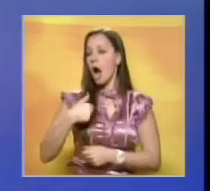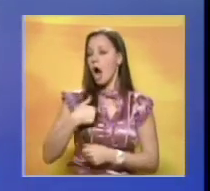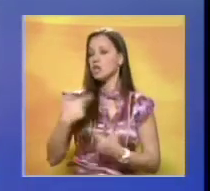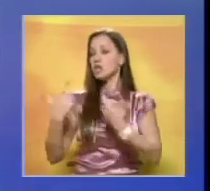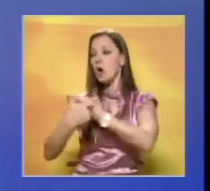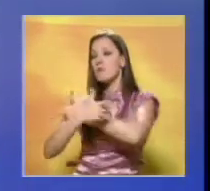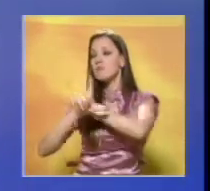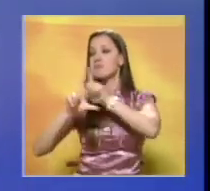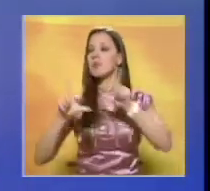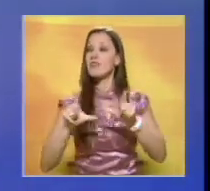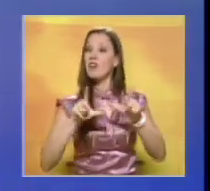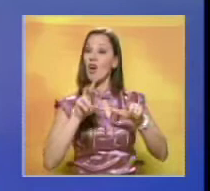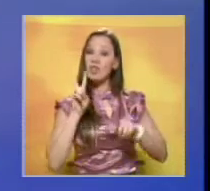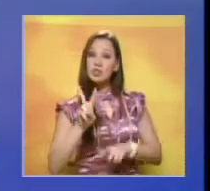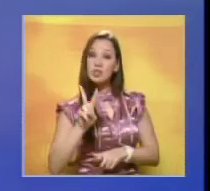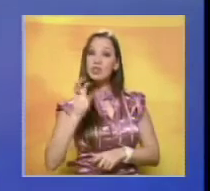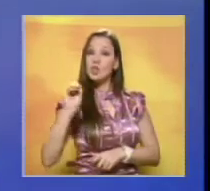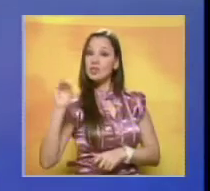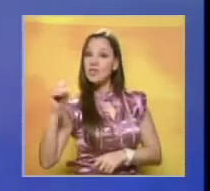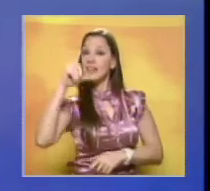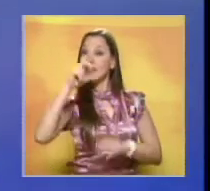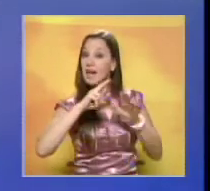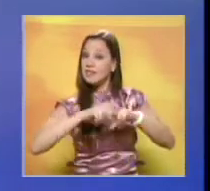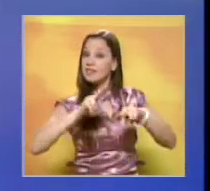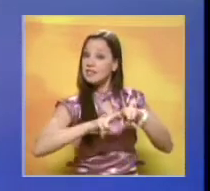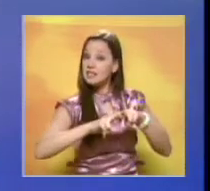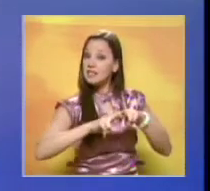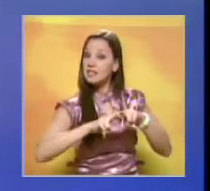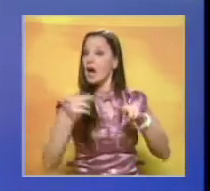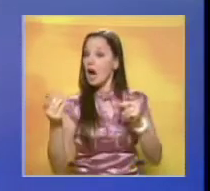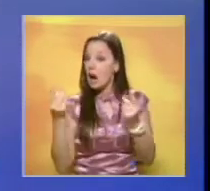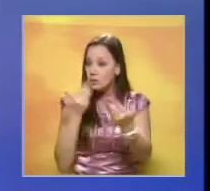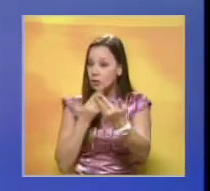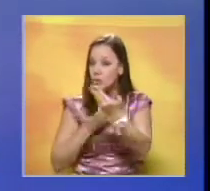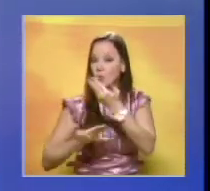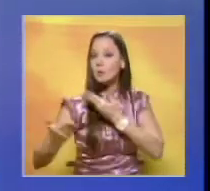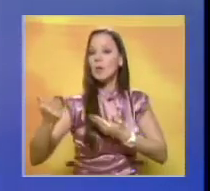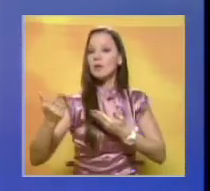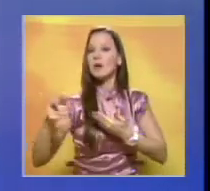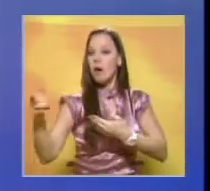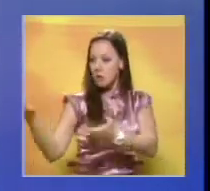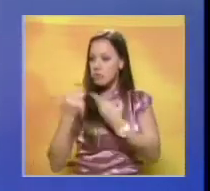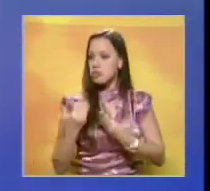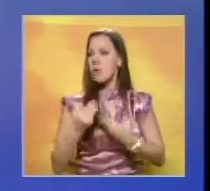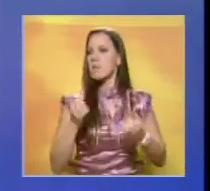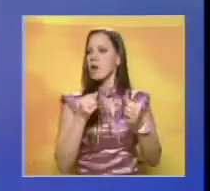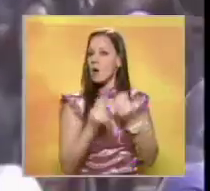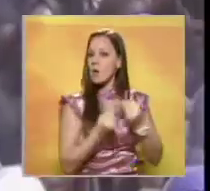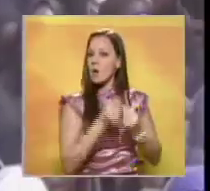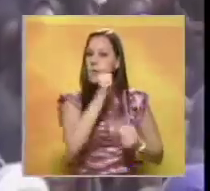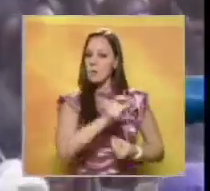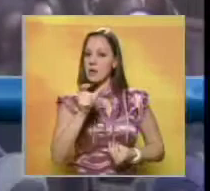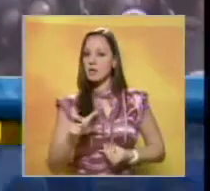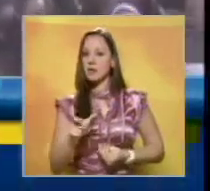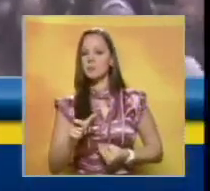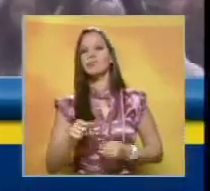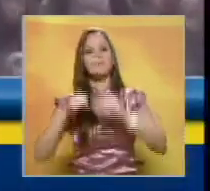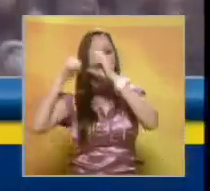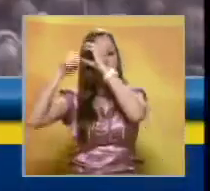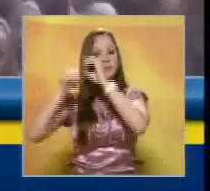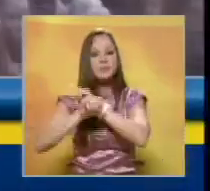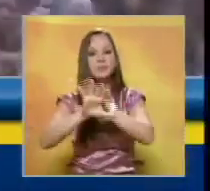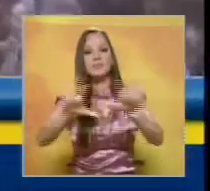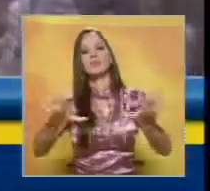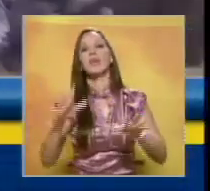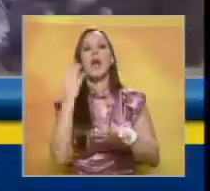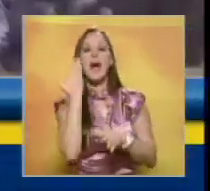más de 200 niñas secuestradas a cambio de prisioneros miembros de esa organización terrorista. En un video difundido en las redes sociales, el líder